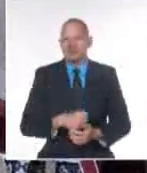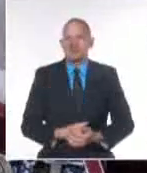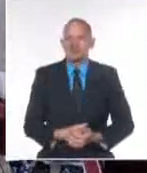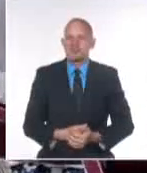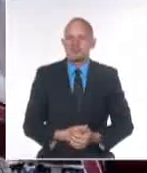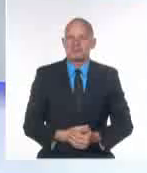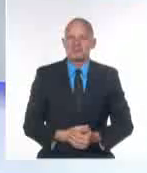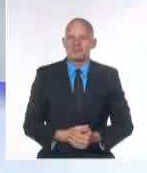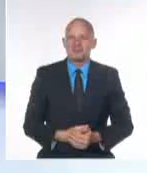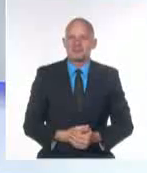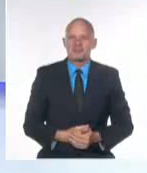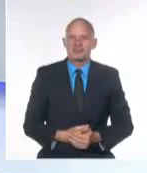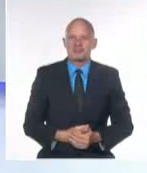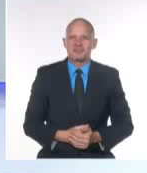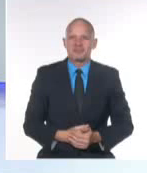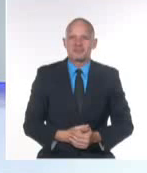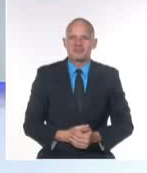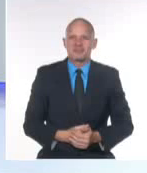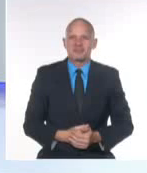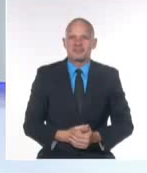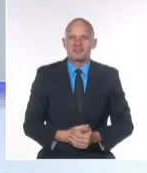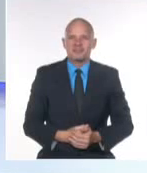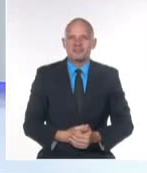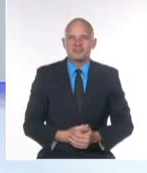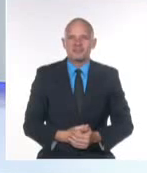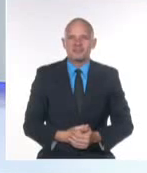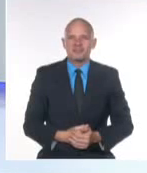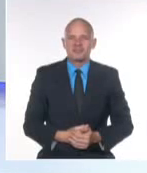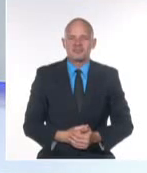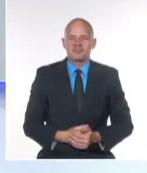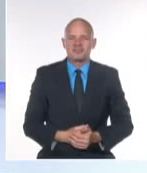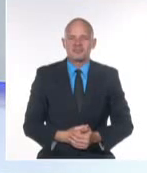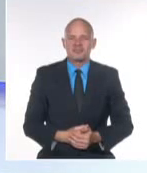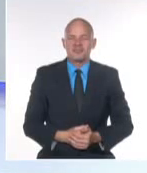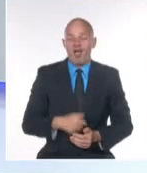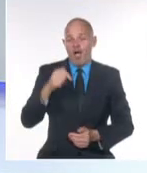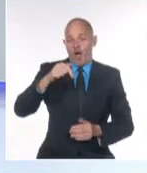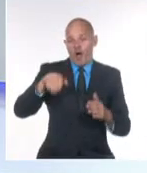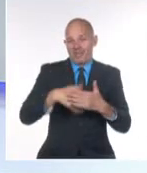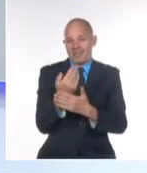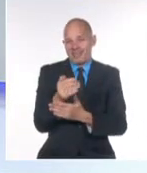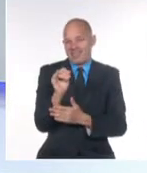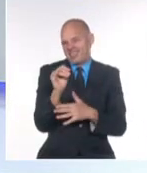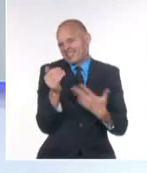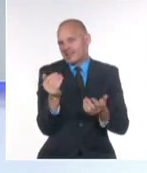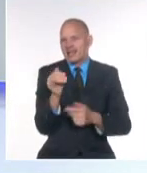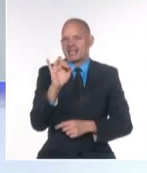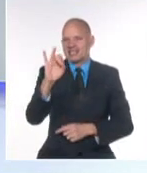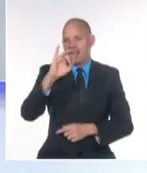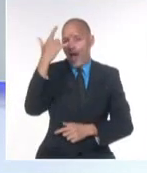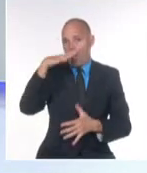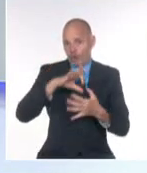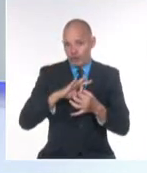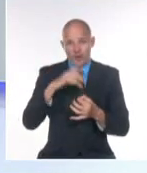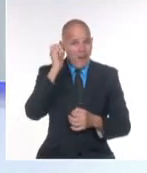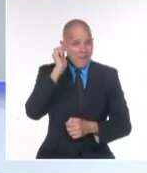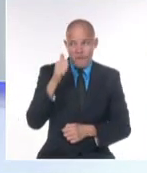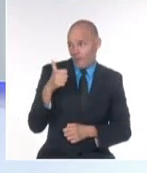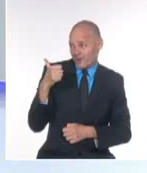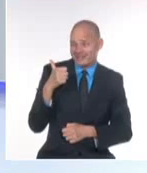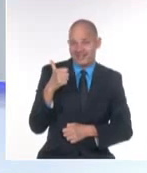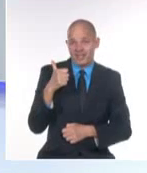de Noticias. Este 7 de agosto, la poeta y ensayista Nancy Morejón cumple 80 años de